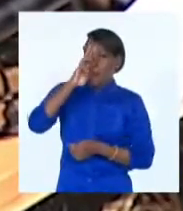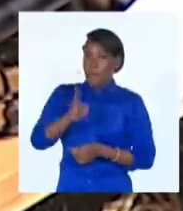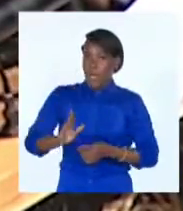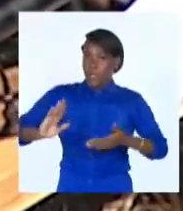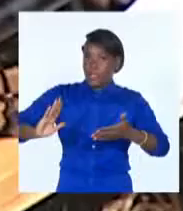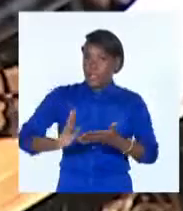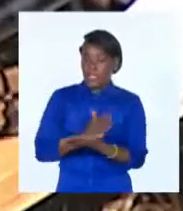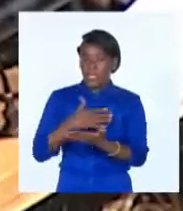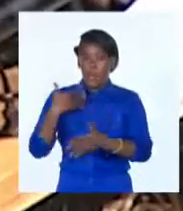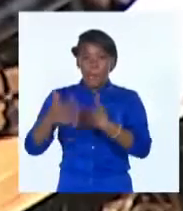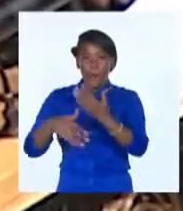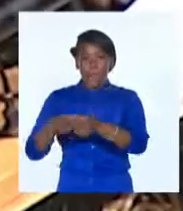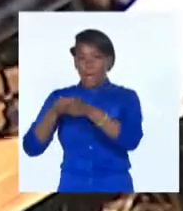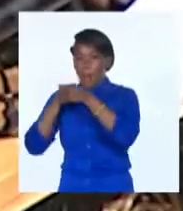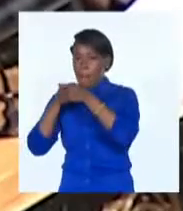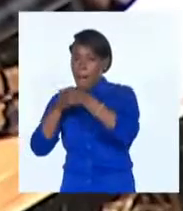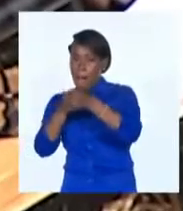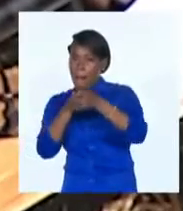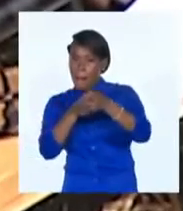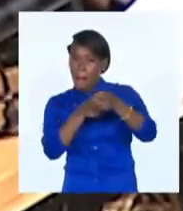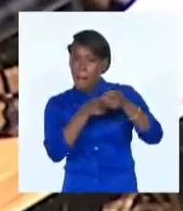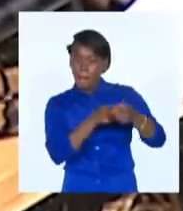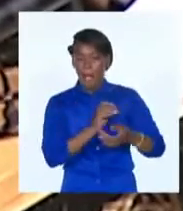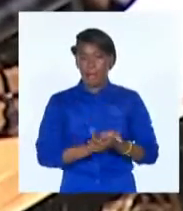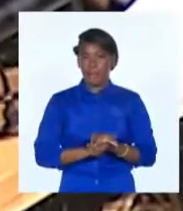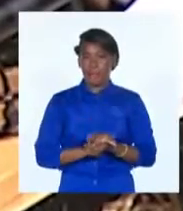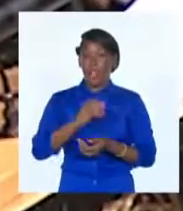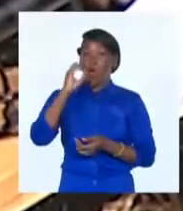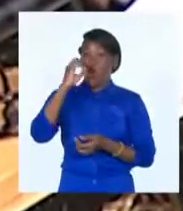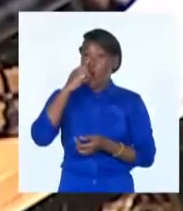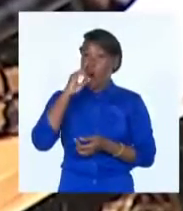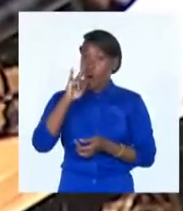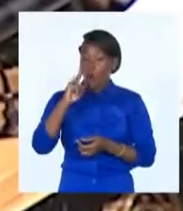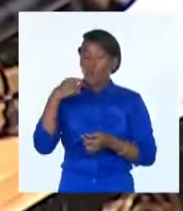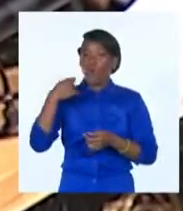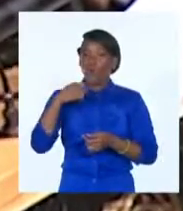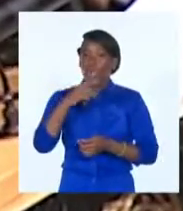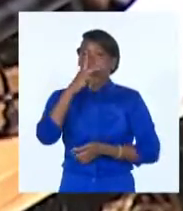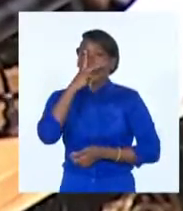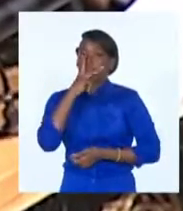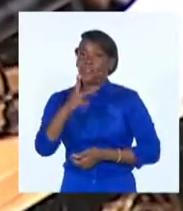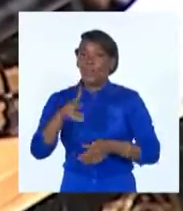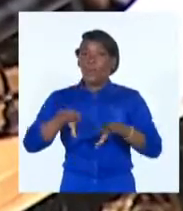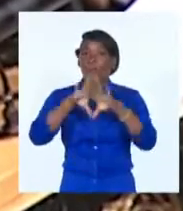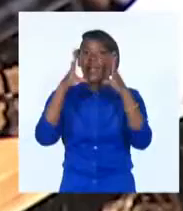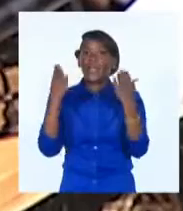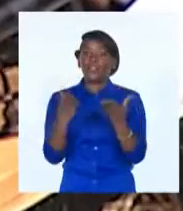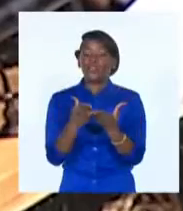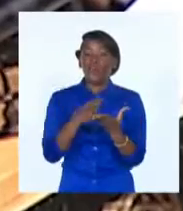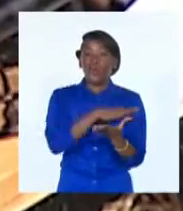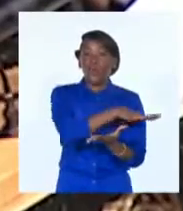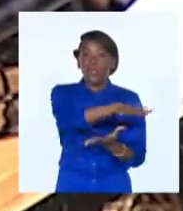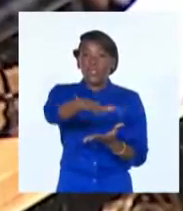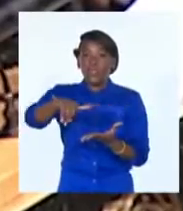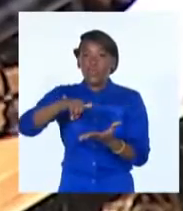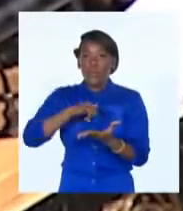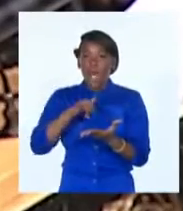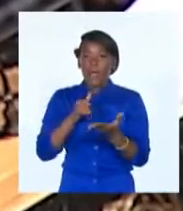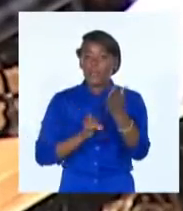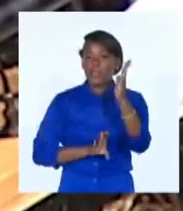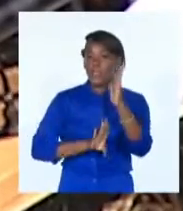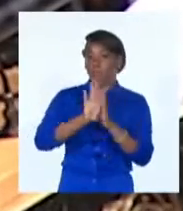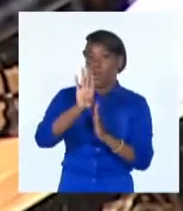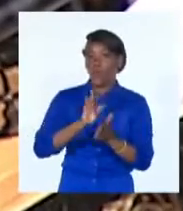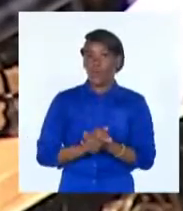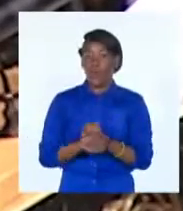del subdesarrollo, el hambre, las enfermedades, la pobreza y la